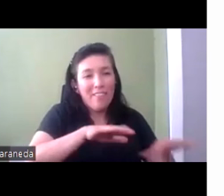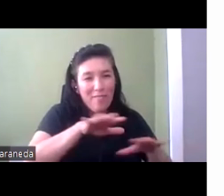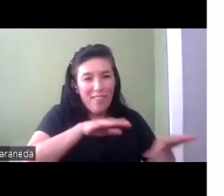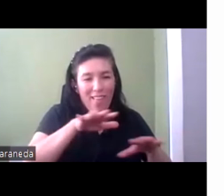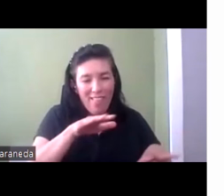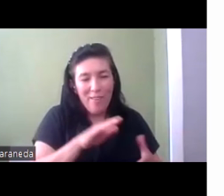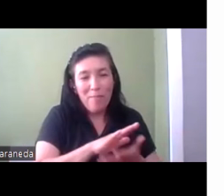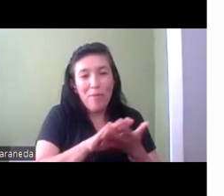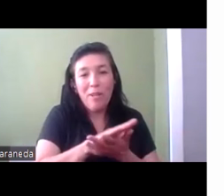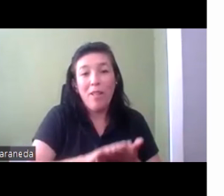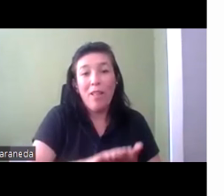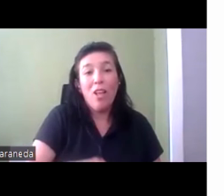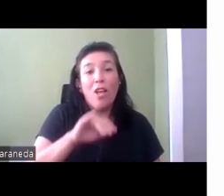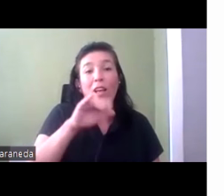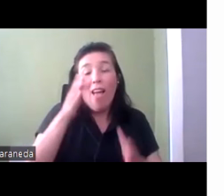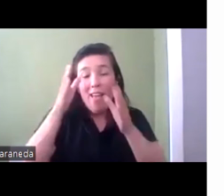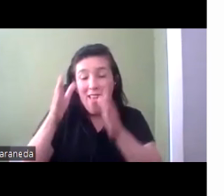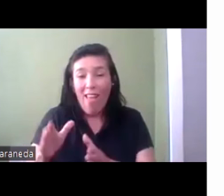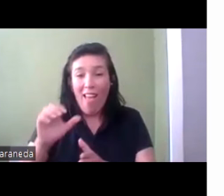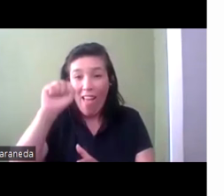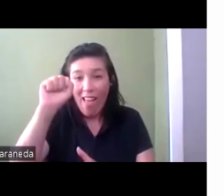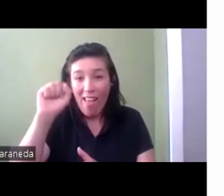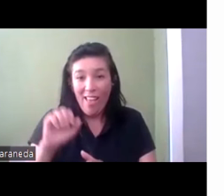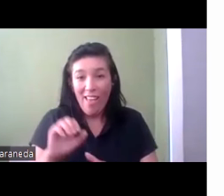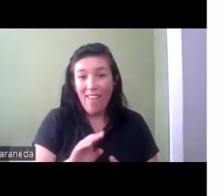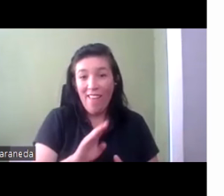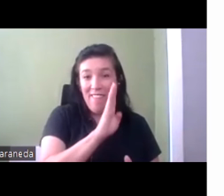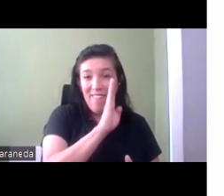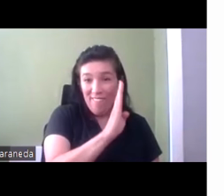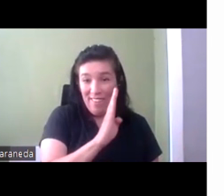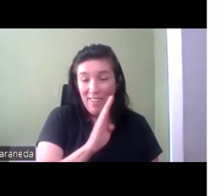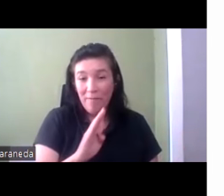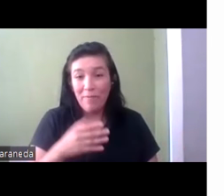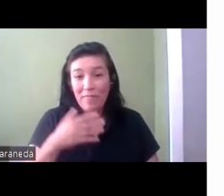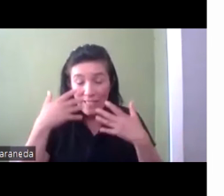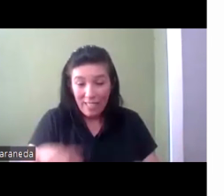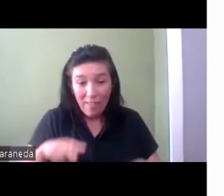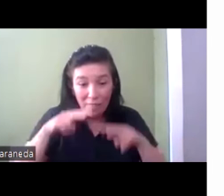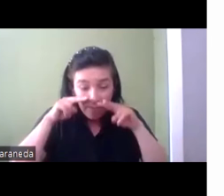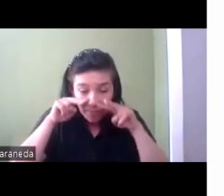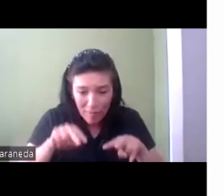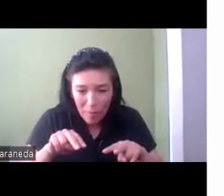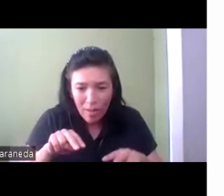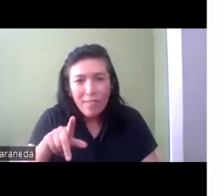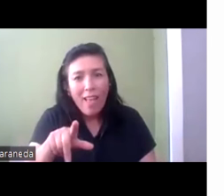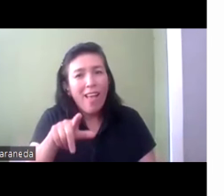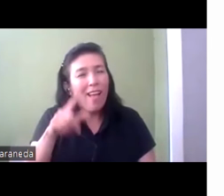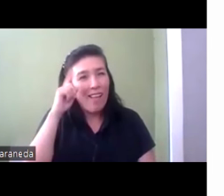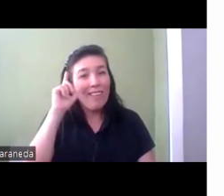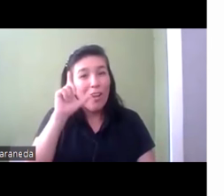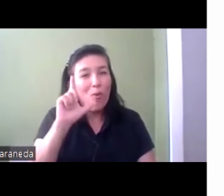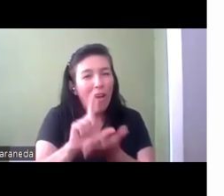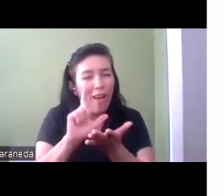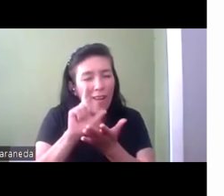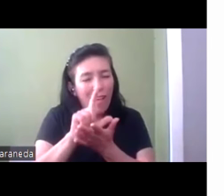ejemplo, la zona A y la zona B. Una vez ya obtenido este análisis de densidad y haber definido las zonas que son más atractivas, es que